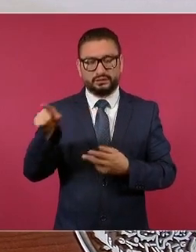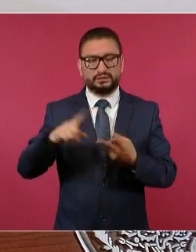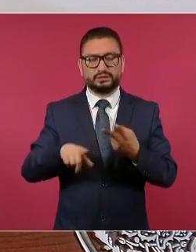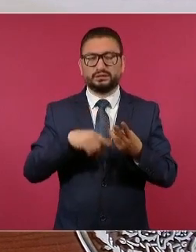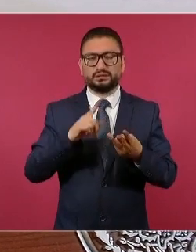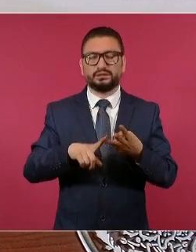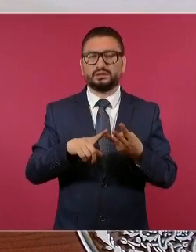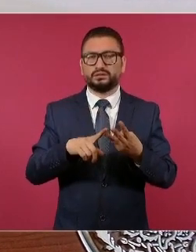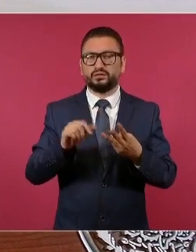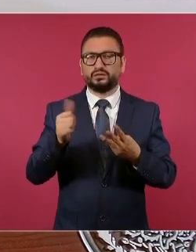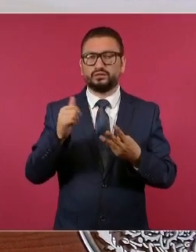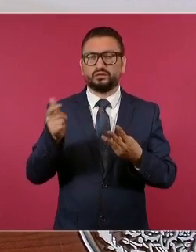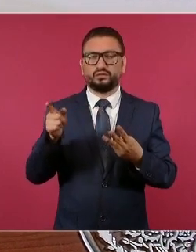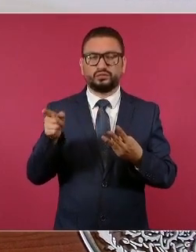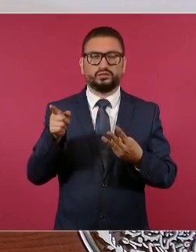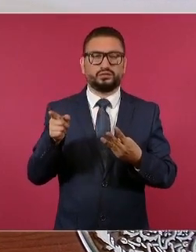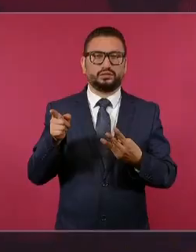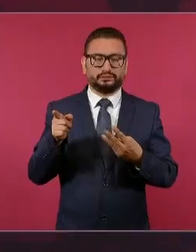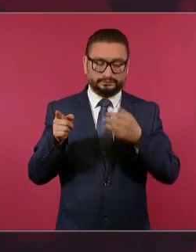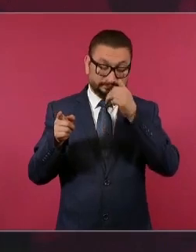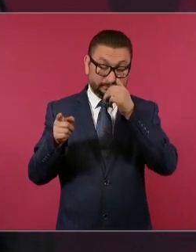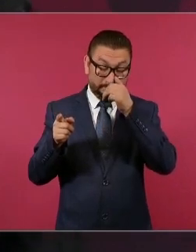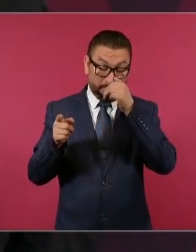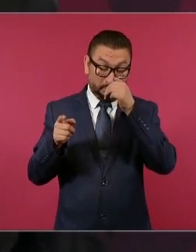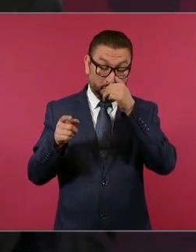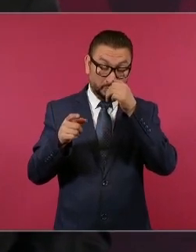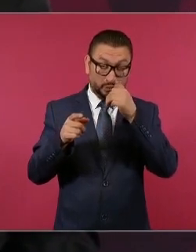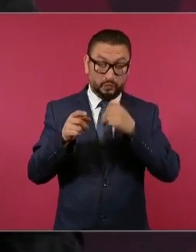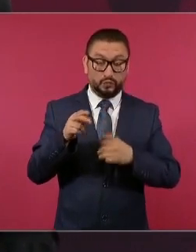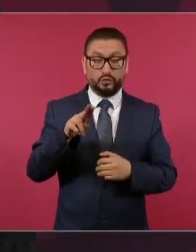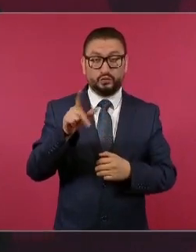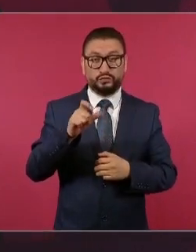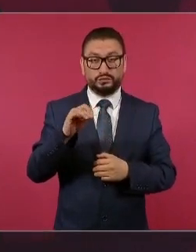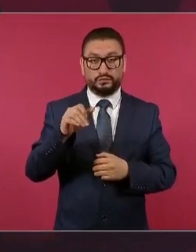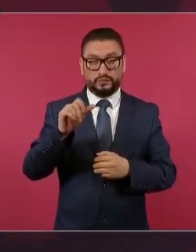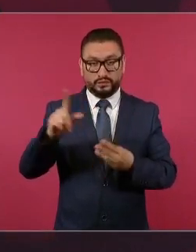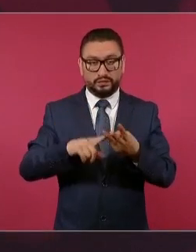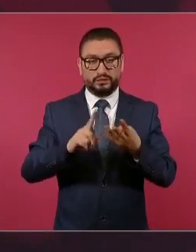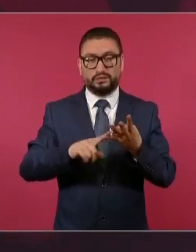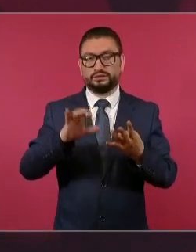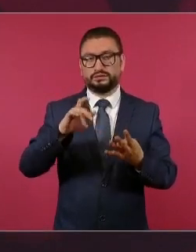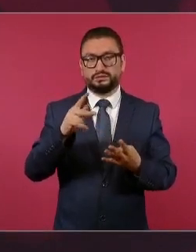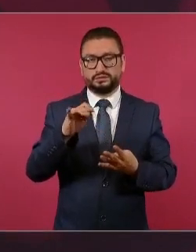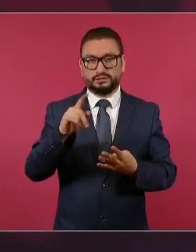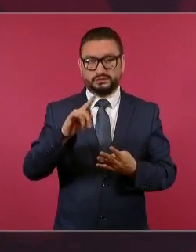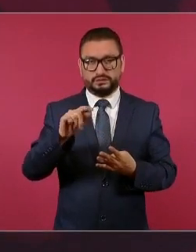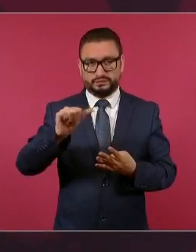otro en Uxmal, otro en Chichén Itzá,